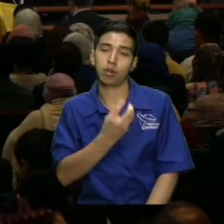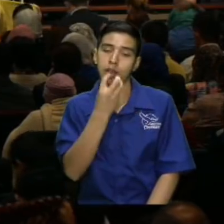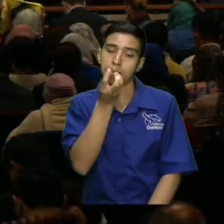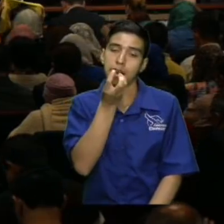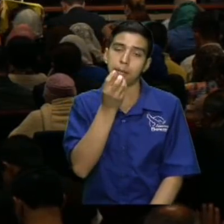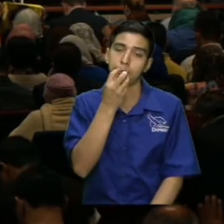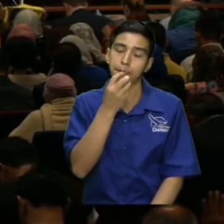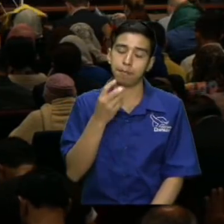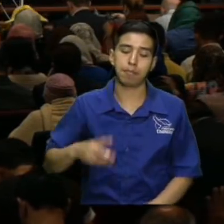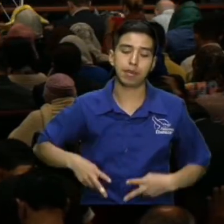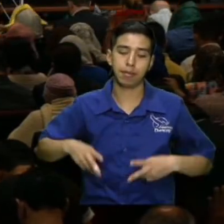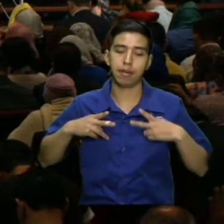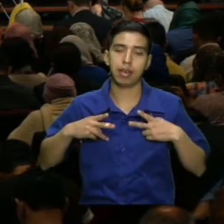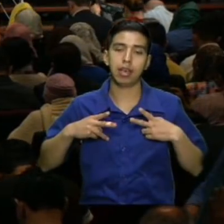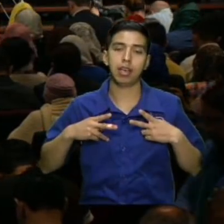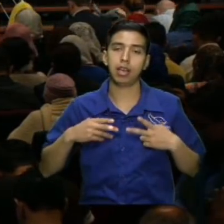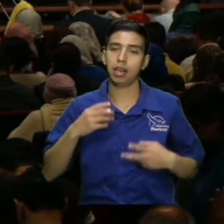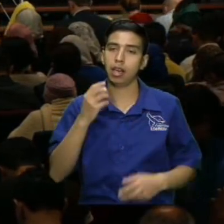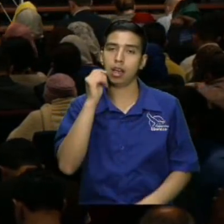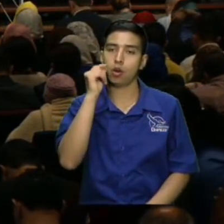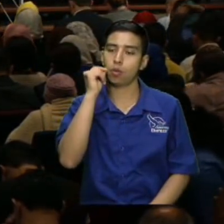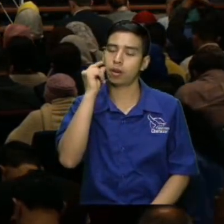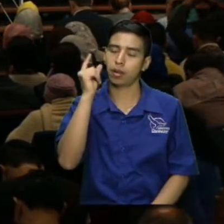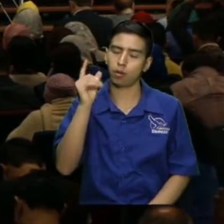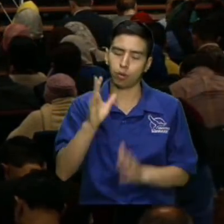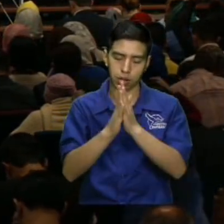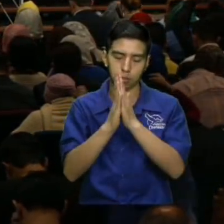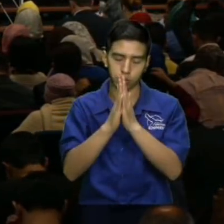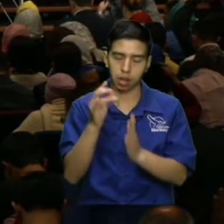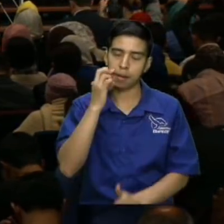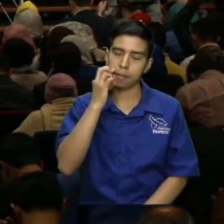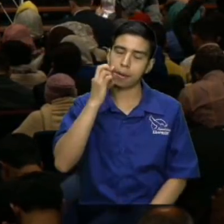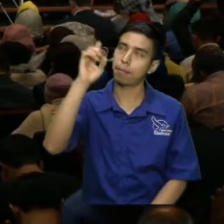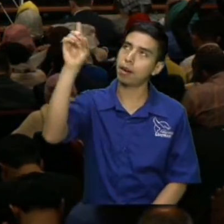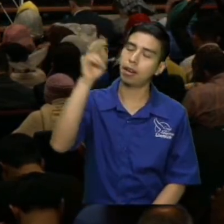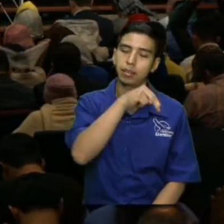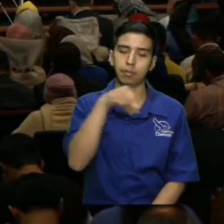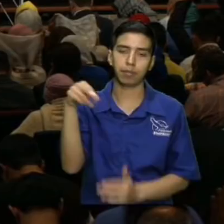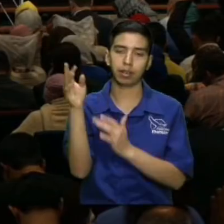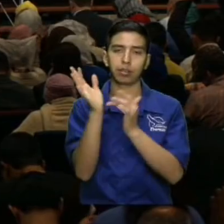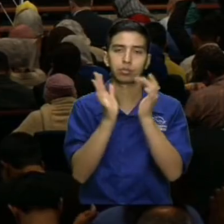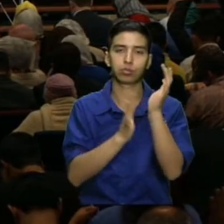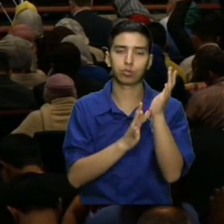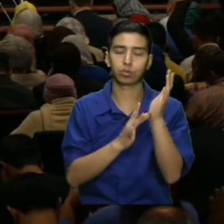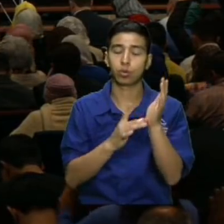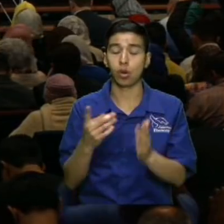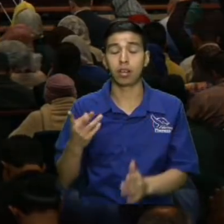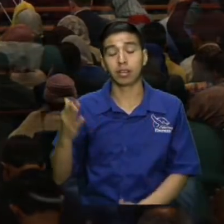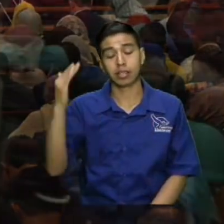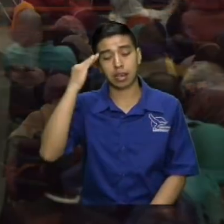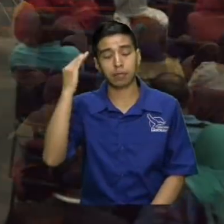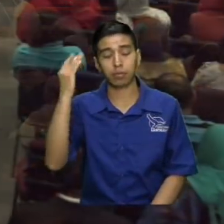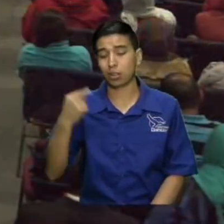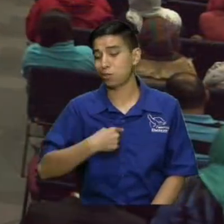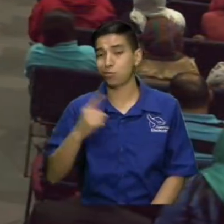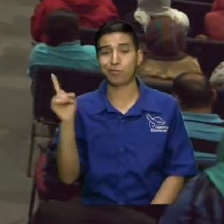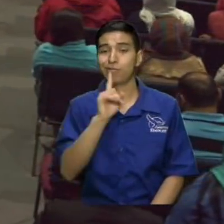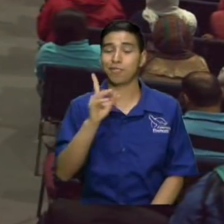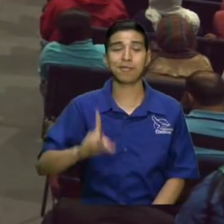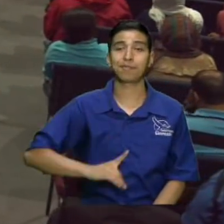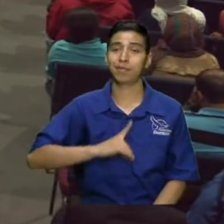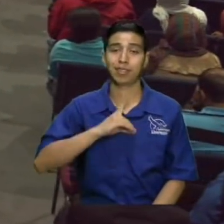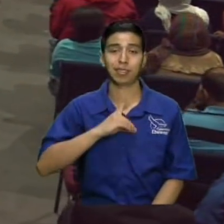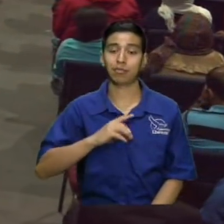Santo, Padre bendito, en el nombre de Jesús, sabemos que no somos dignos. Eso